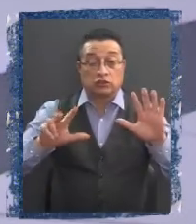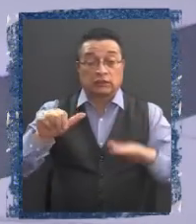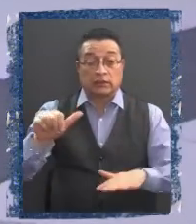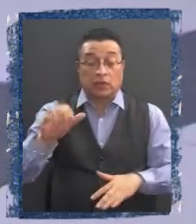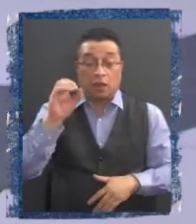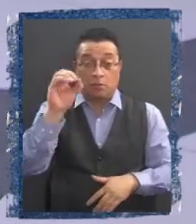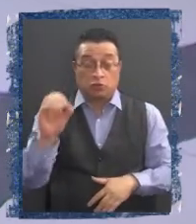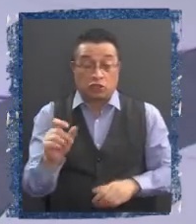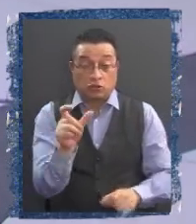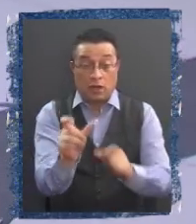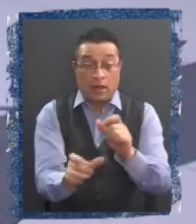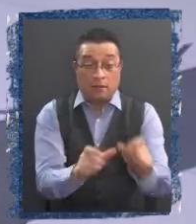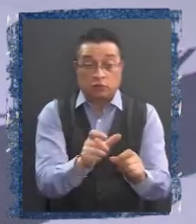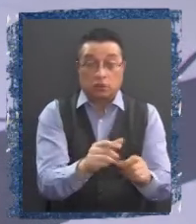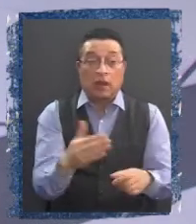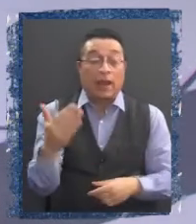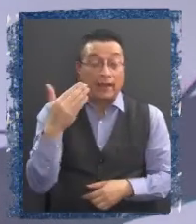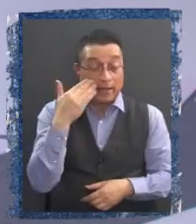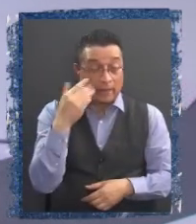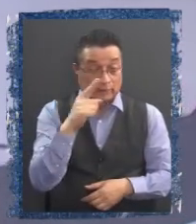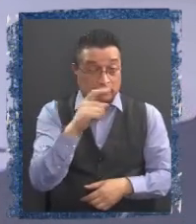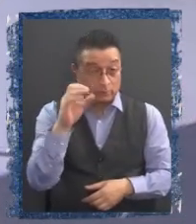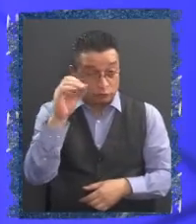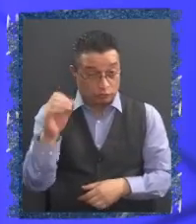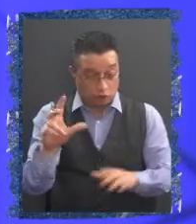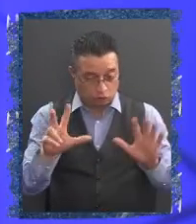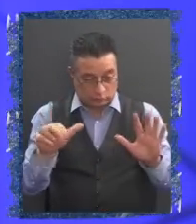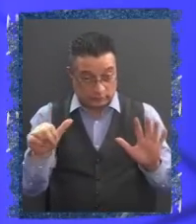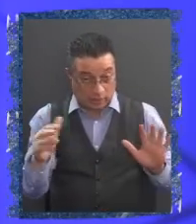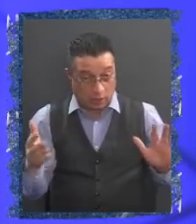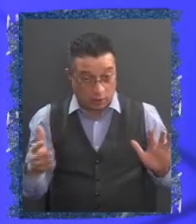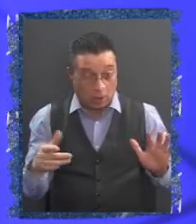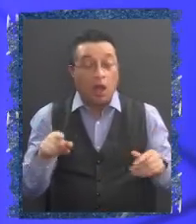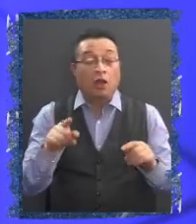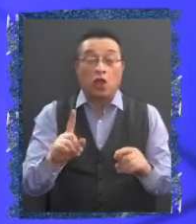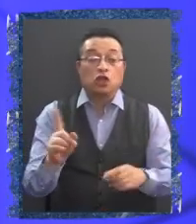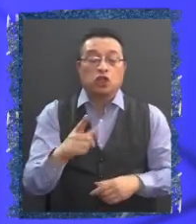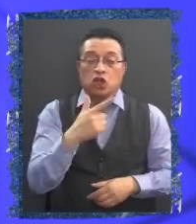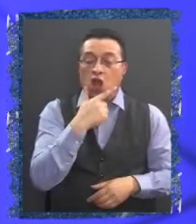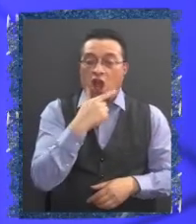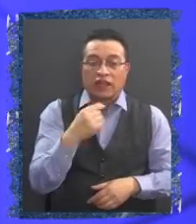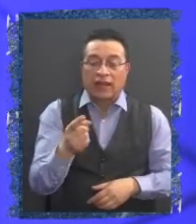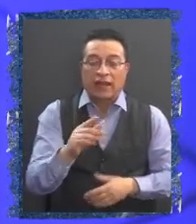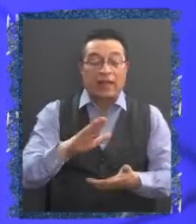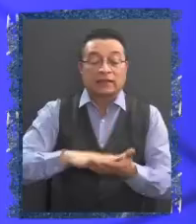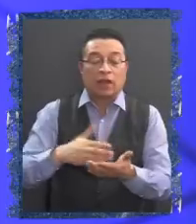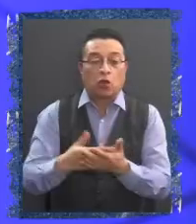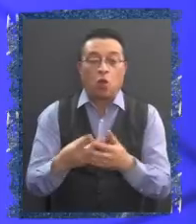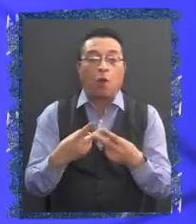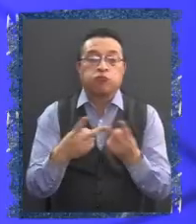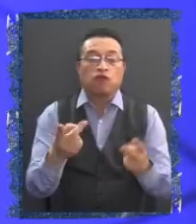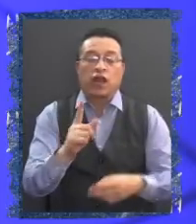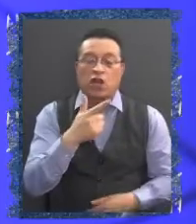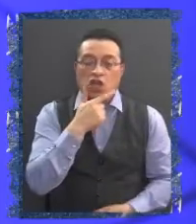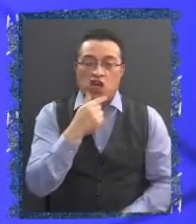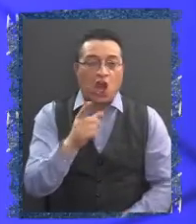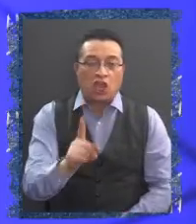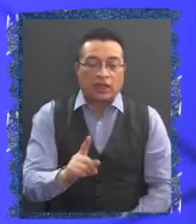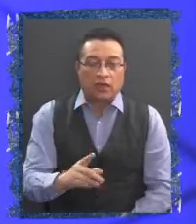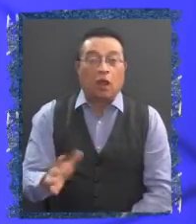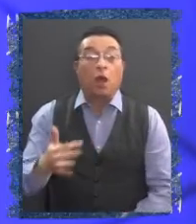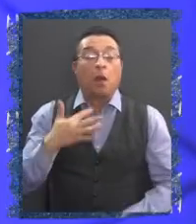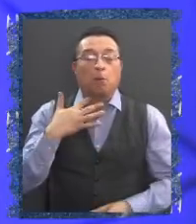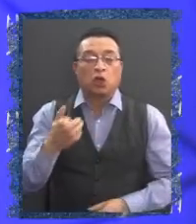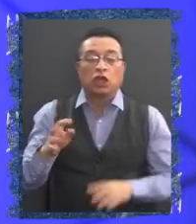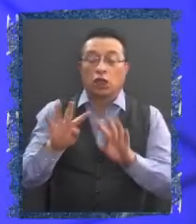de personas, es decir, casi la totalidad de la población, que no quiere estar en un sistema de salud pública. ¿Y por qué la Convención no